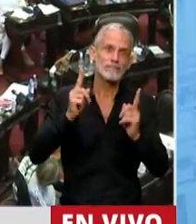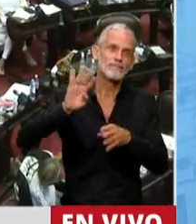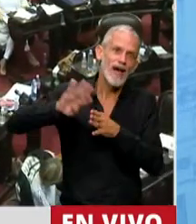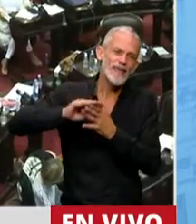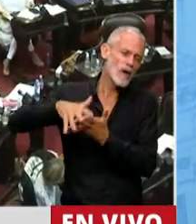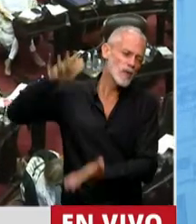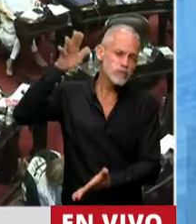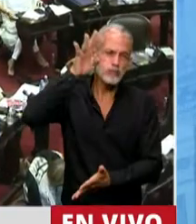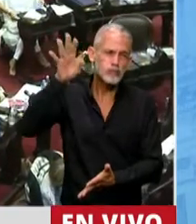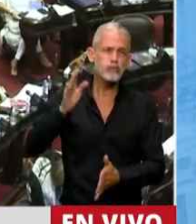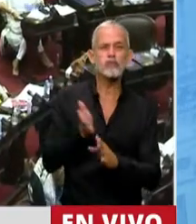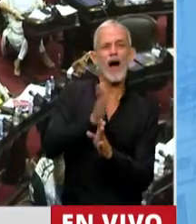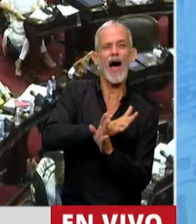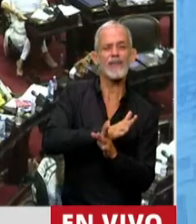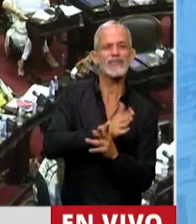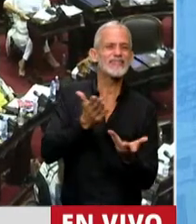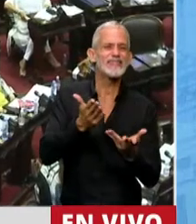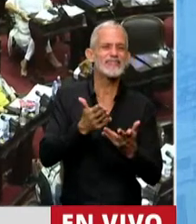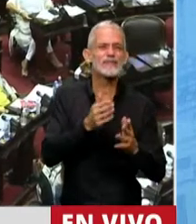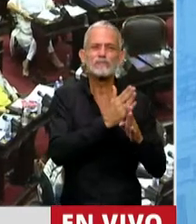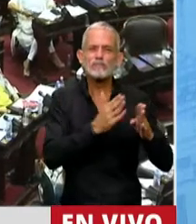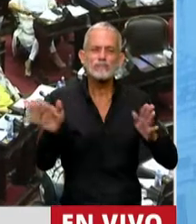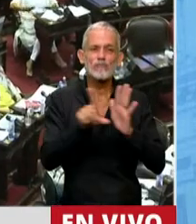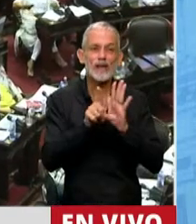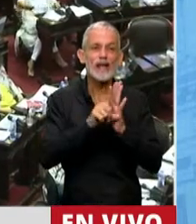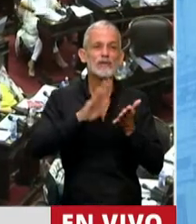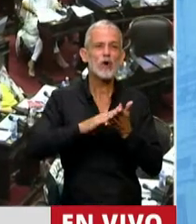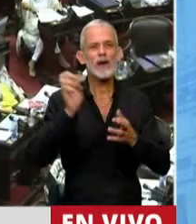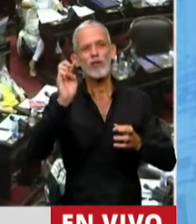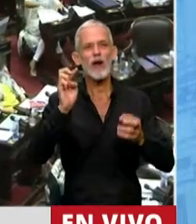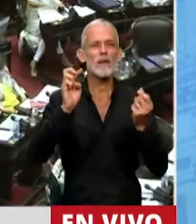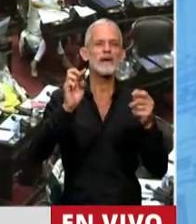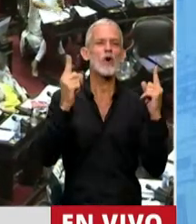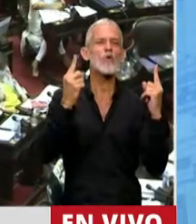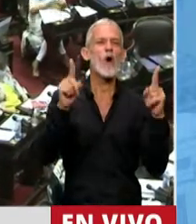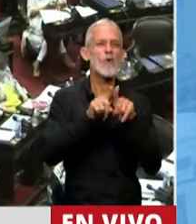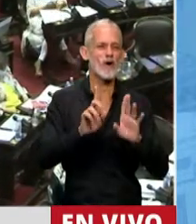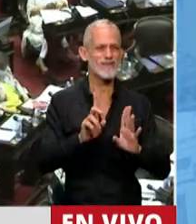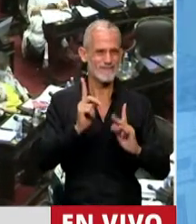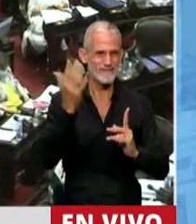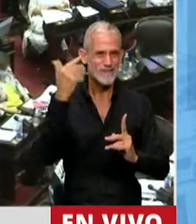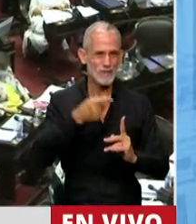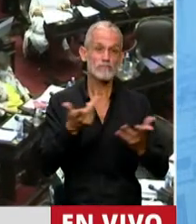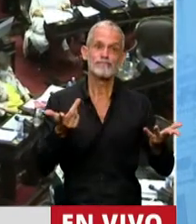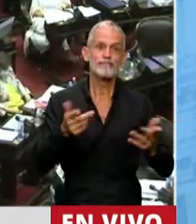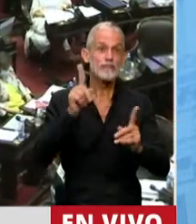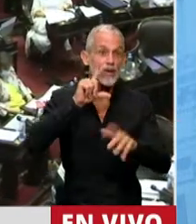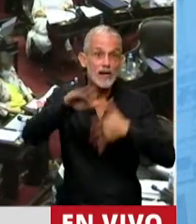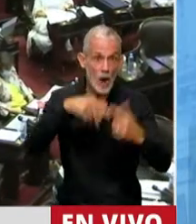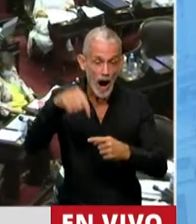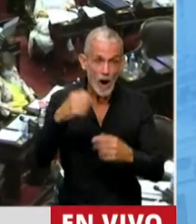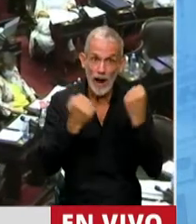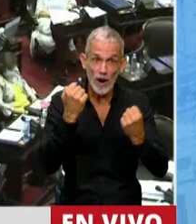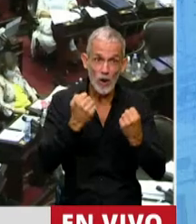sobreendeudamiento que se llevó adelante durante todo el periodo en que estuvo vigente la ley de convertibilidad. Y no se puede entender la crisis actual sin